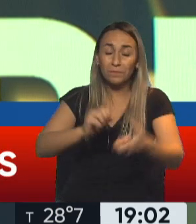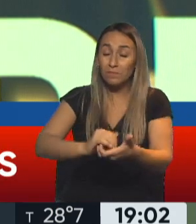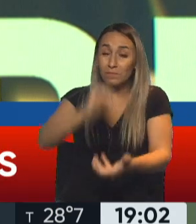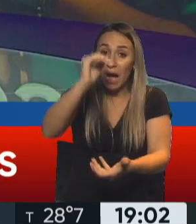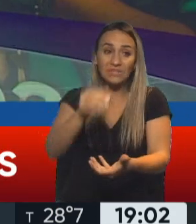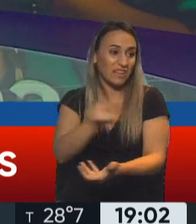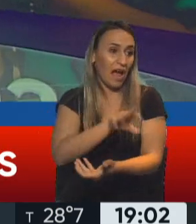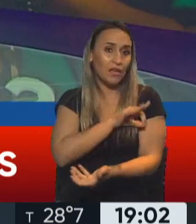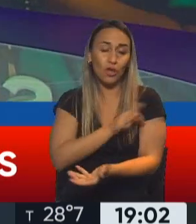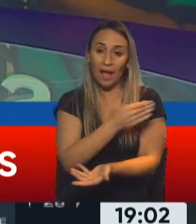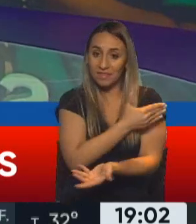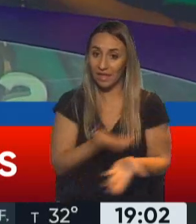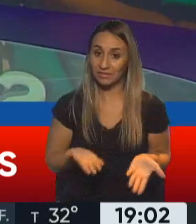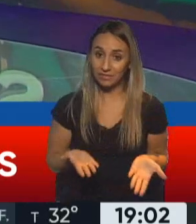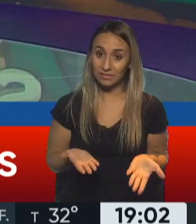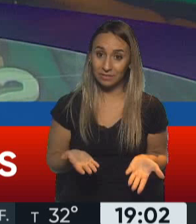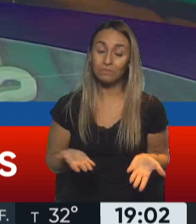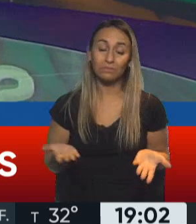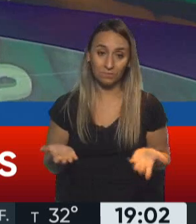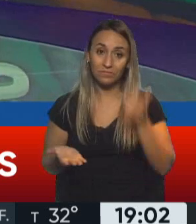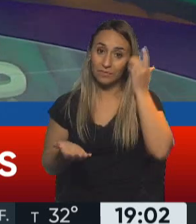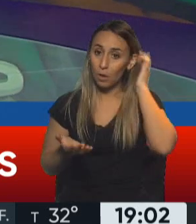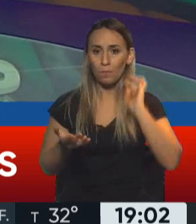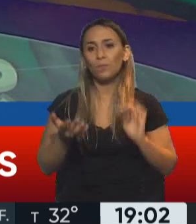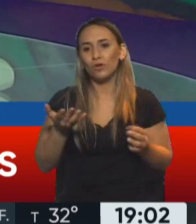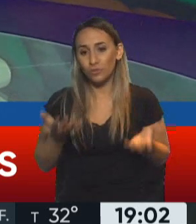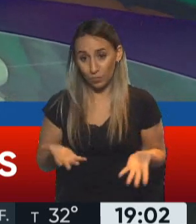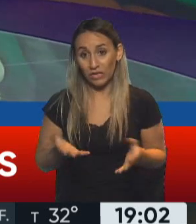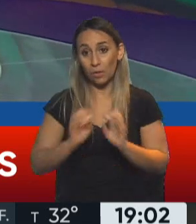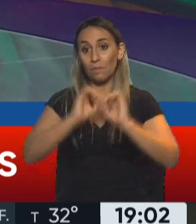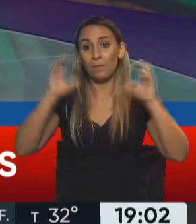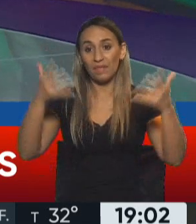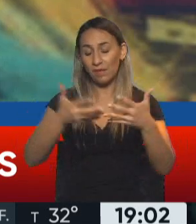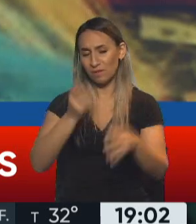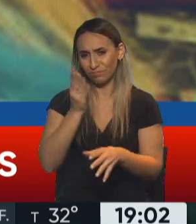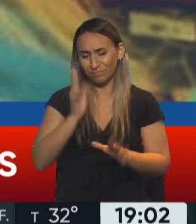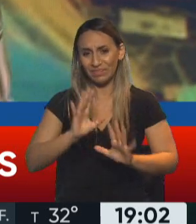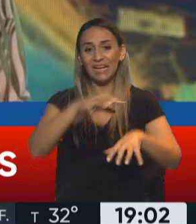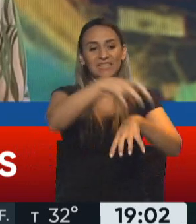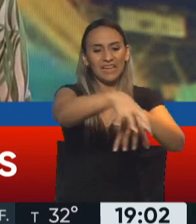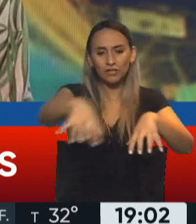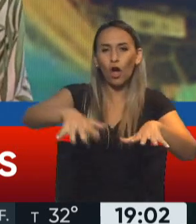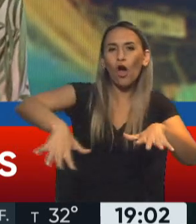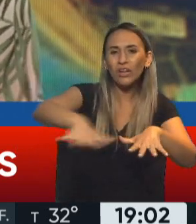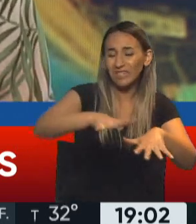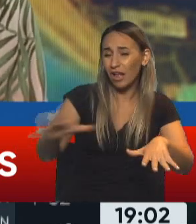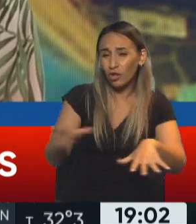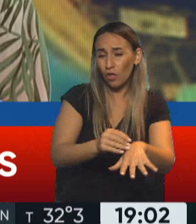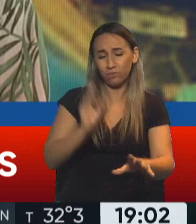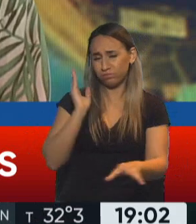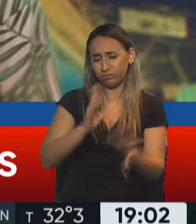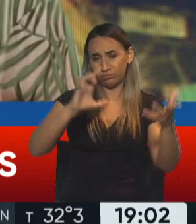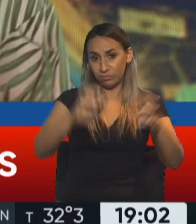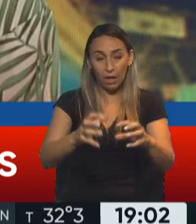anteriores. Con políticas distintas, ¿no es cierto? A ver, hay que decir que, por supuesto que la pandemia ha pegado a todos los sectores, pero el sector alimenticio no ha dejado